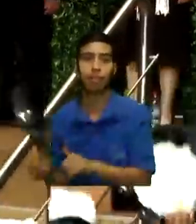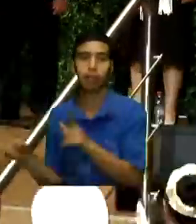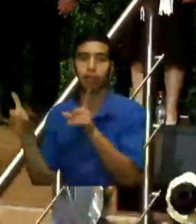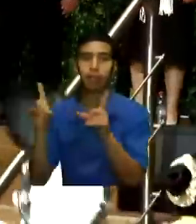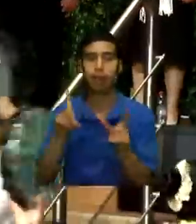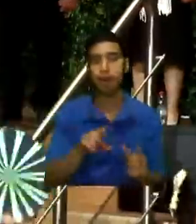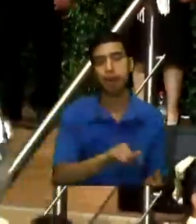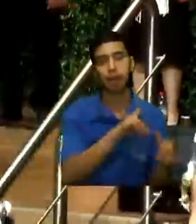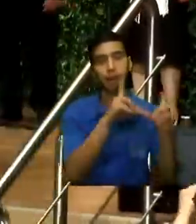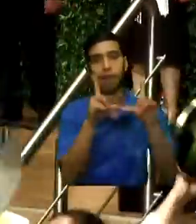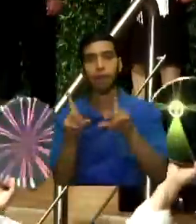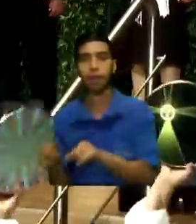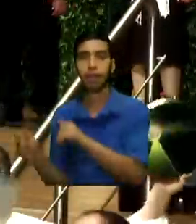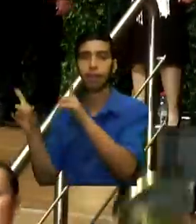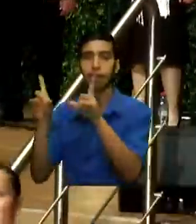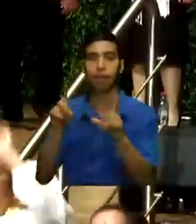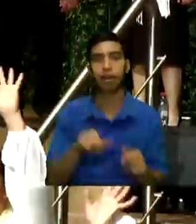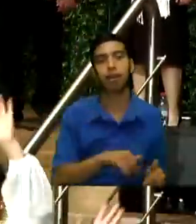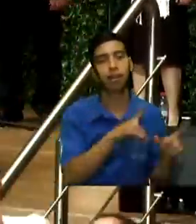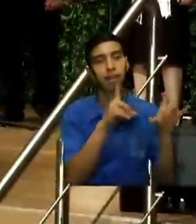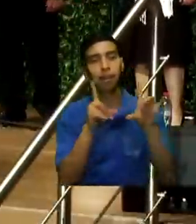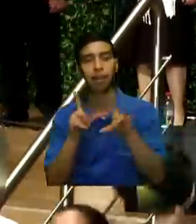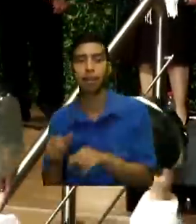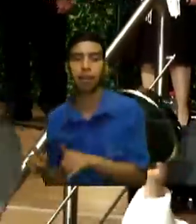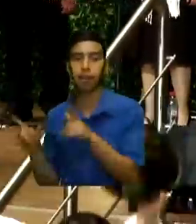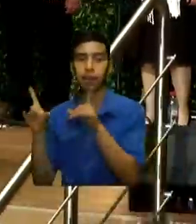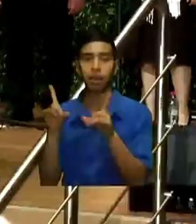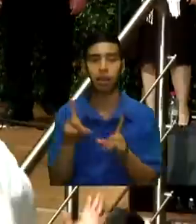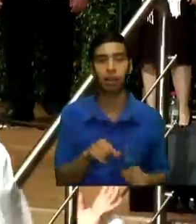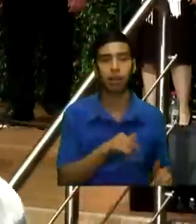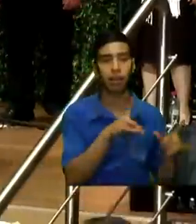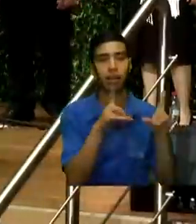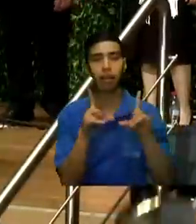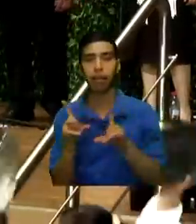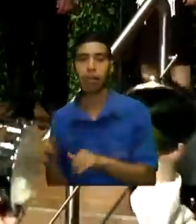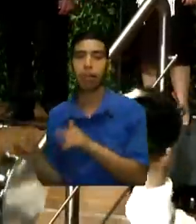la la la la la la la la la la la la la.